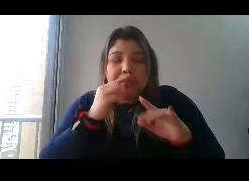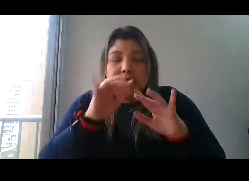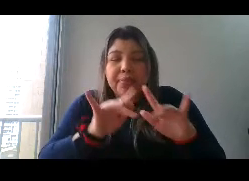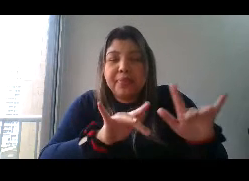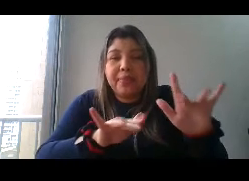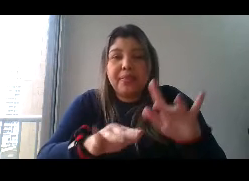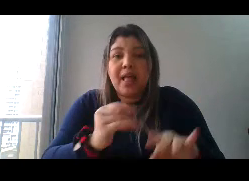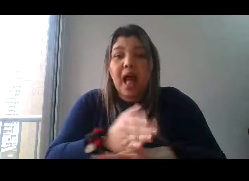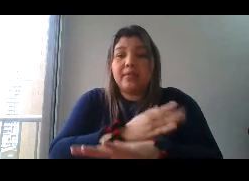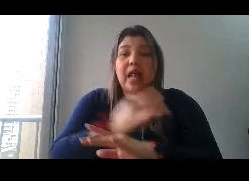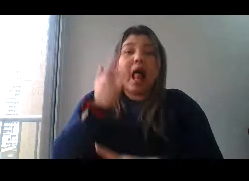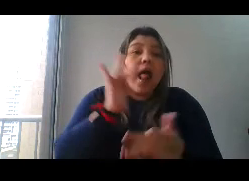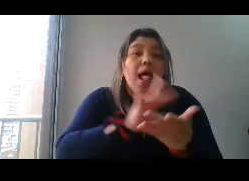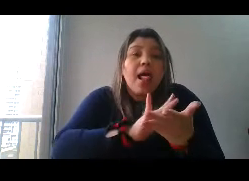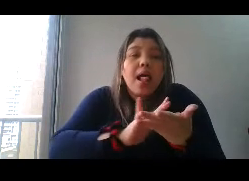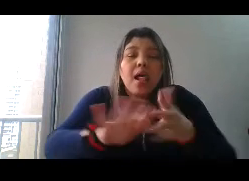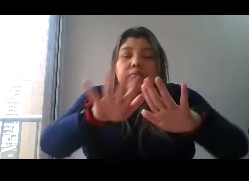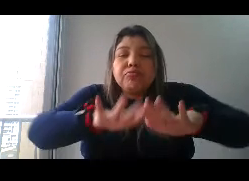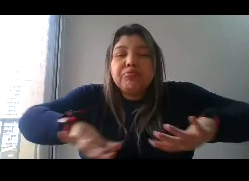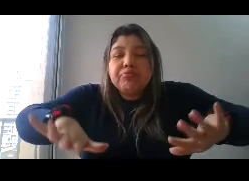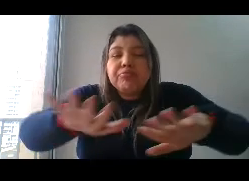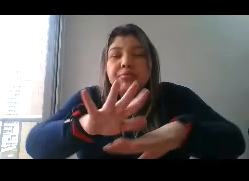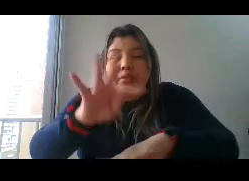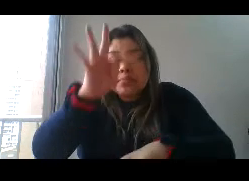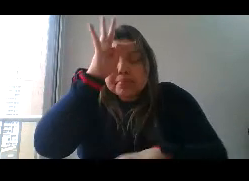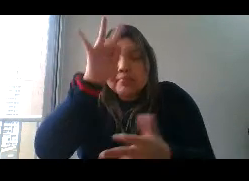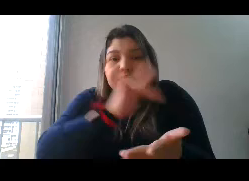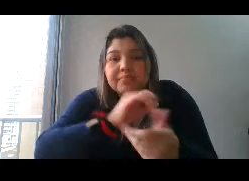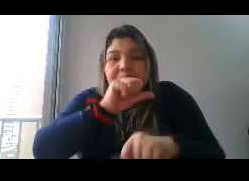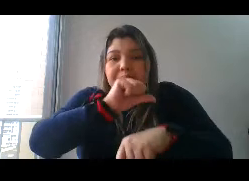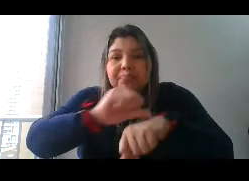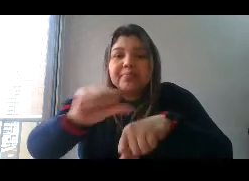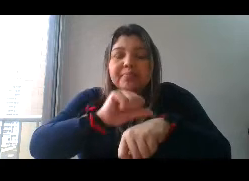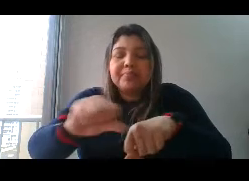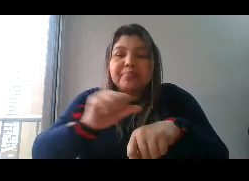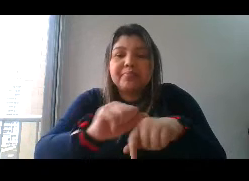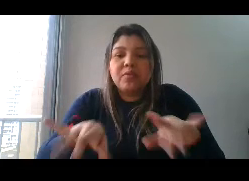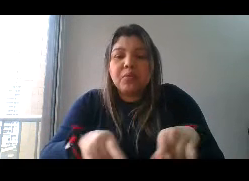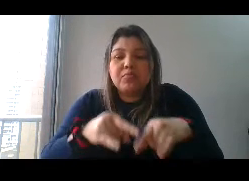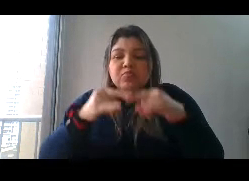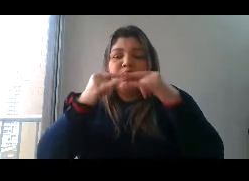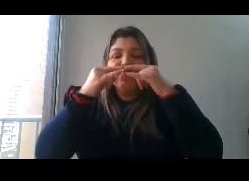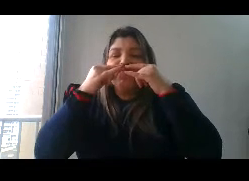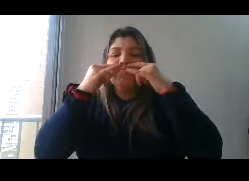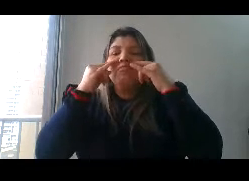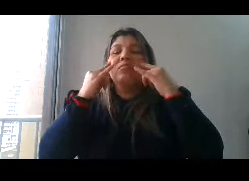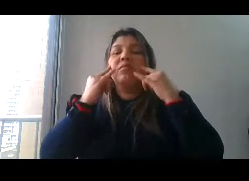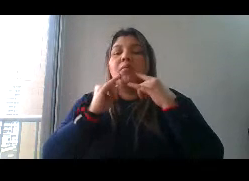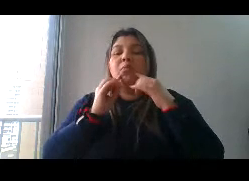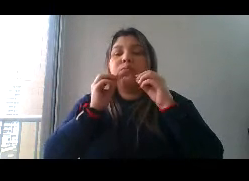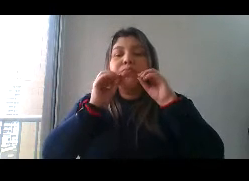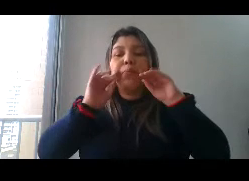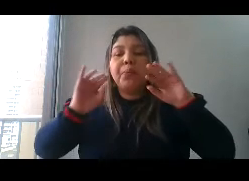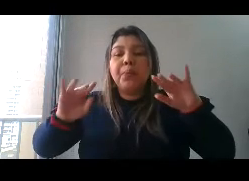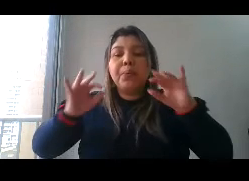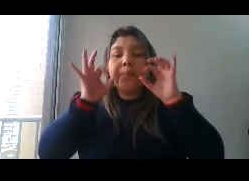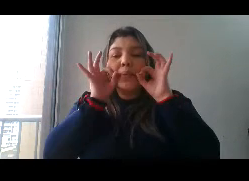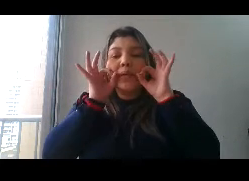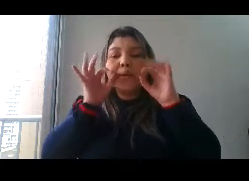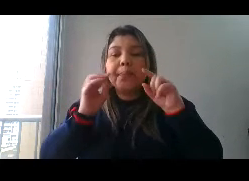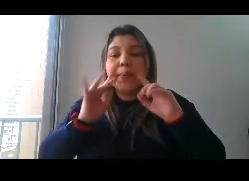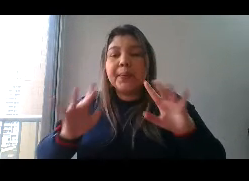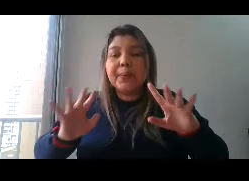limpias o estériles con el aire que yo estoy exhalando a través de esas máscaras de exhalación. Se